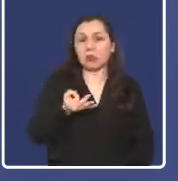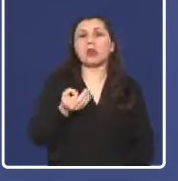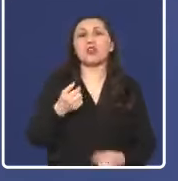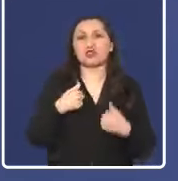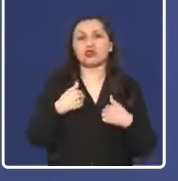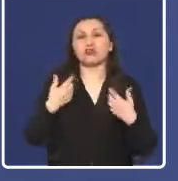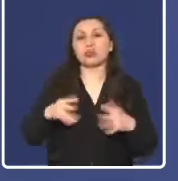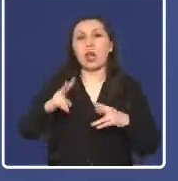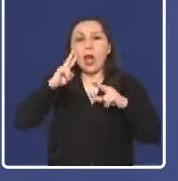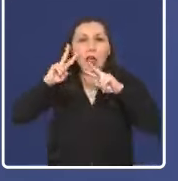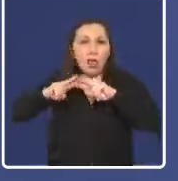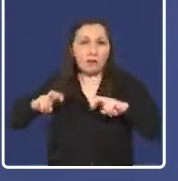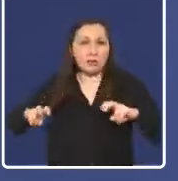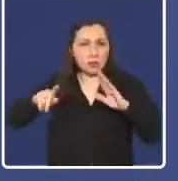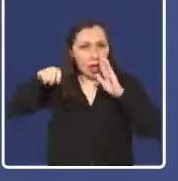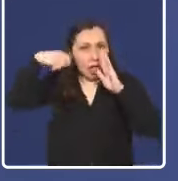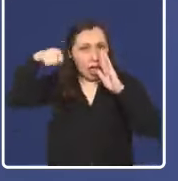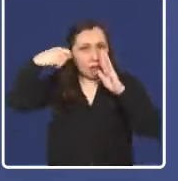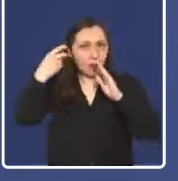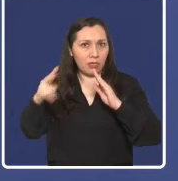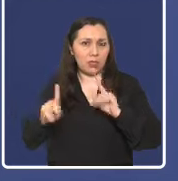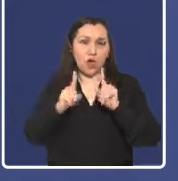había revisado las cámaras del hotel.